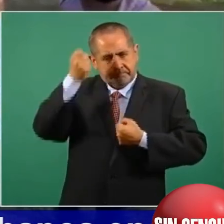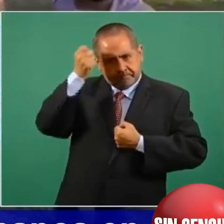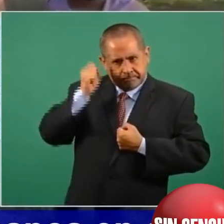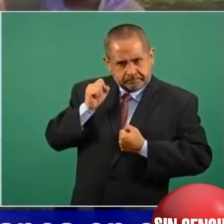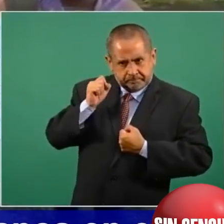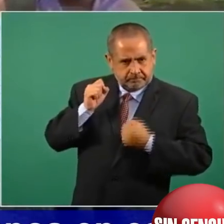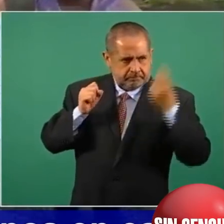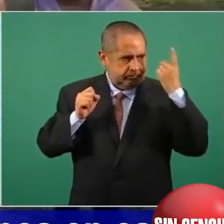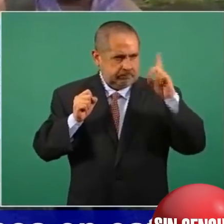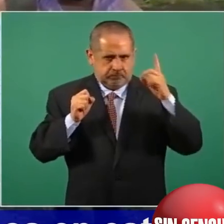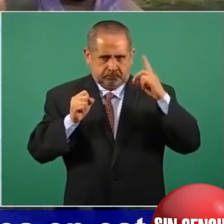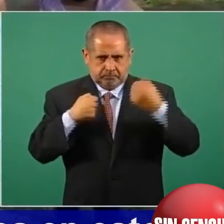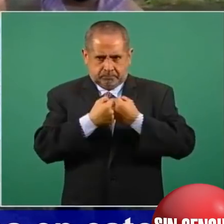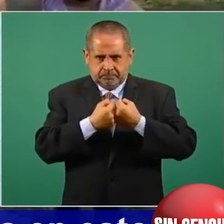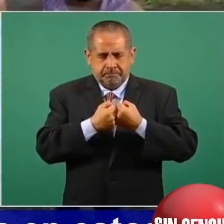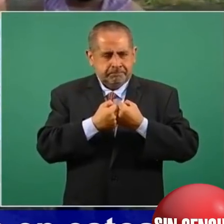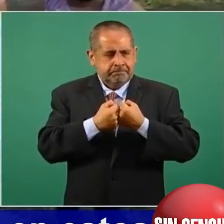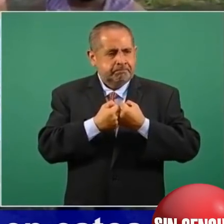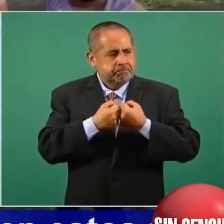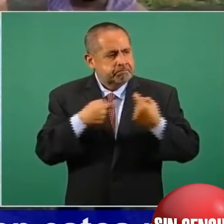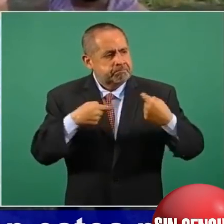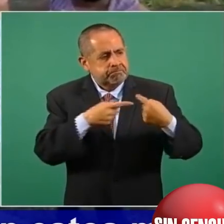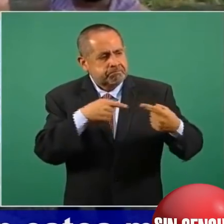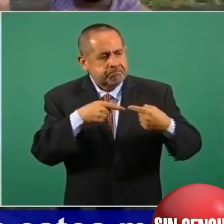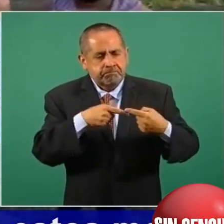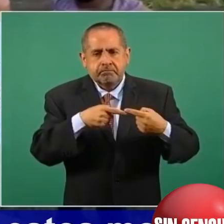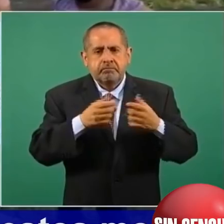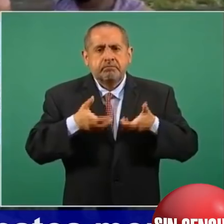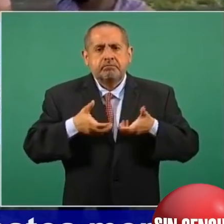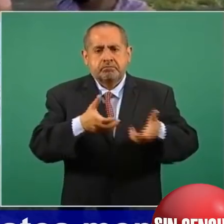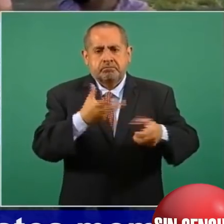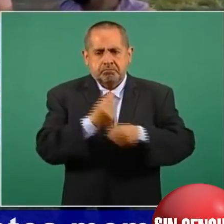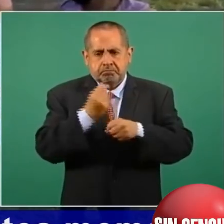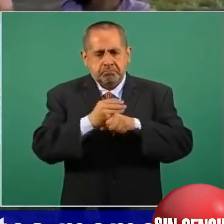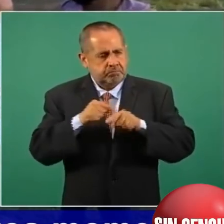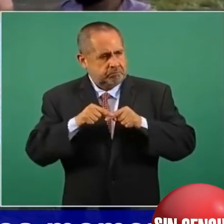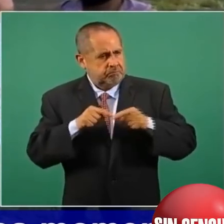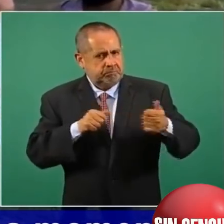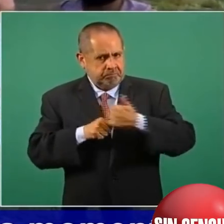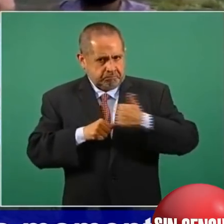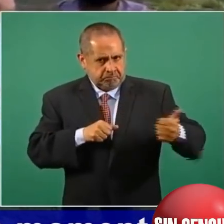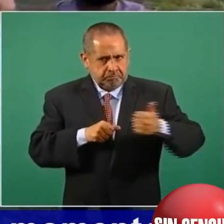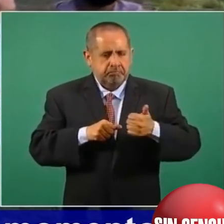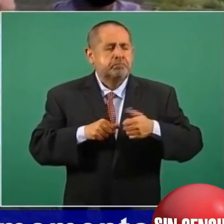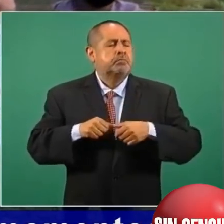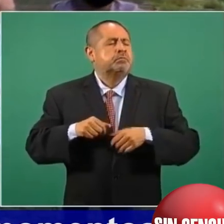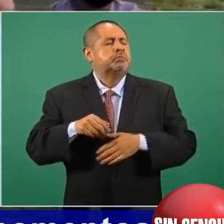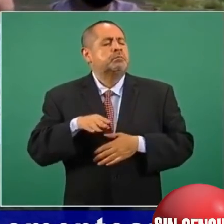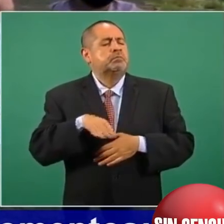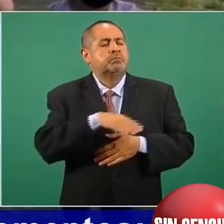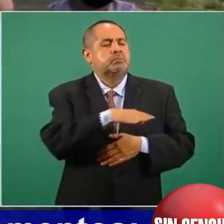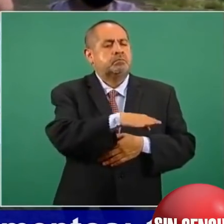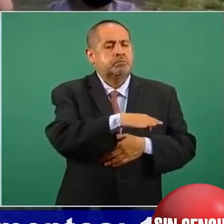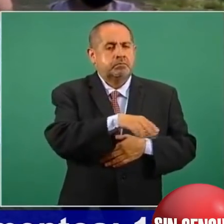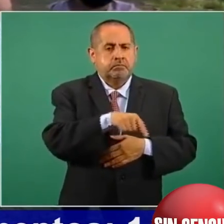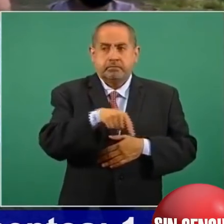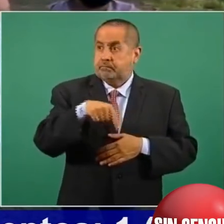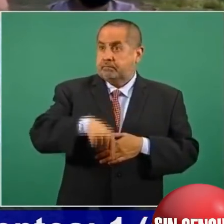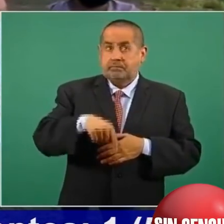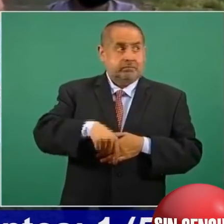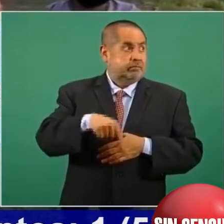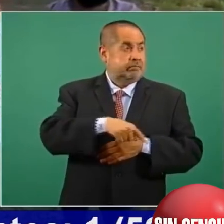y Durango, comunicando estas comunidades. Pero al pasar aquí,